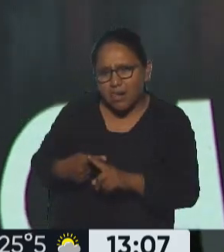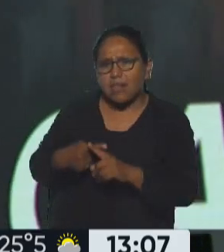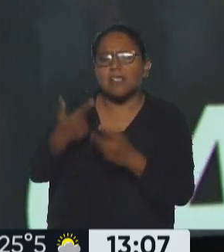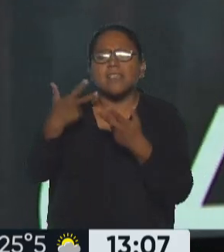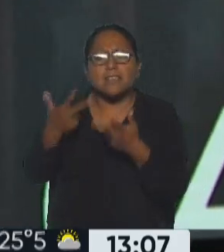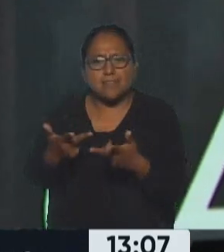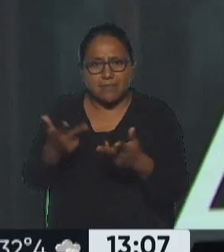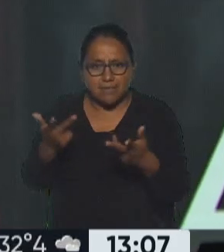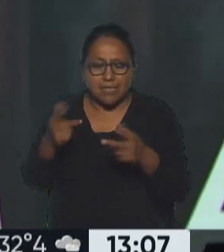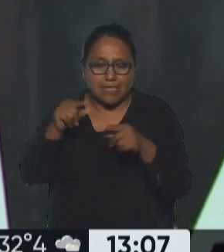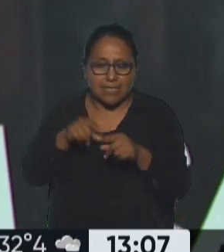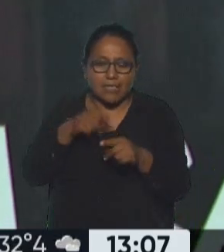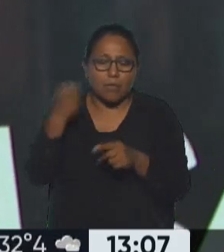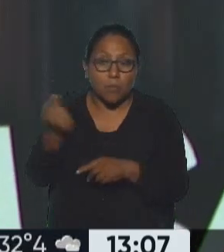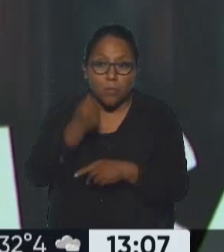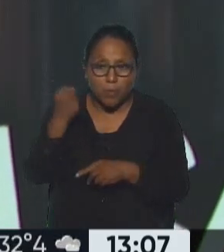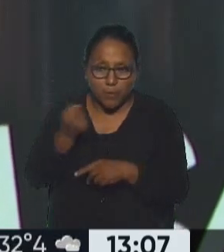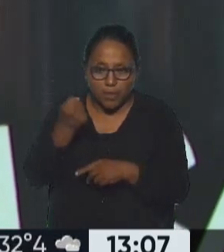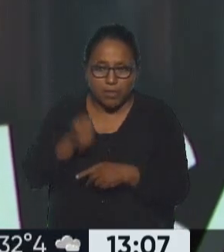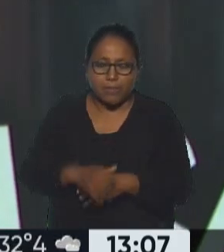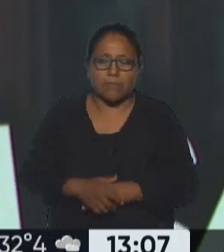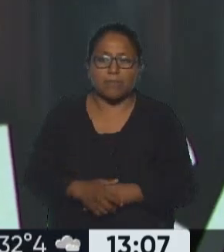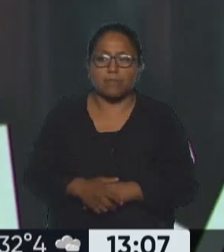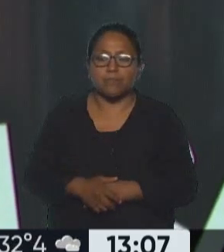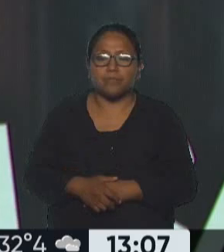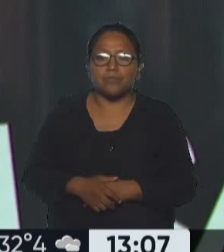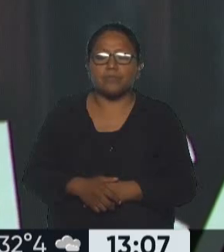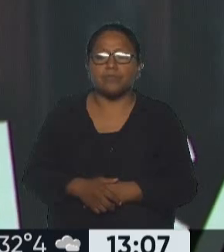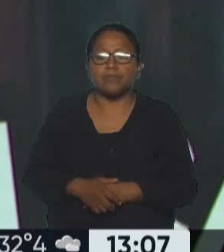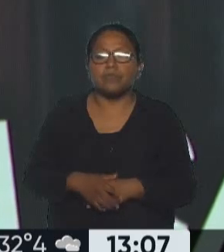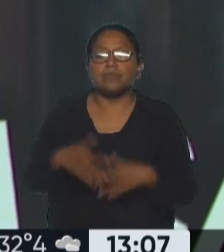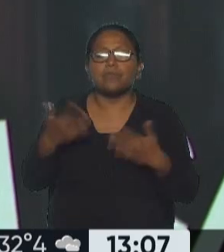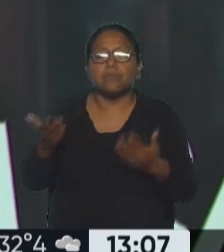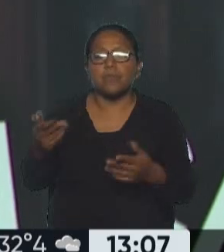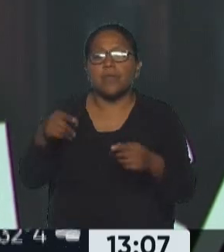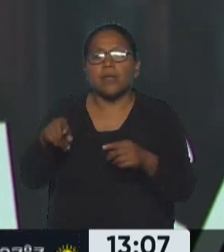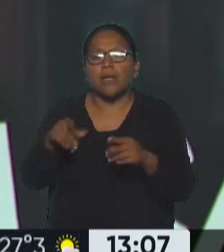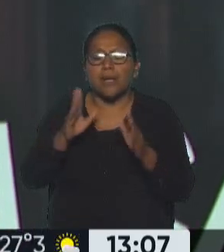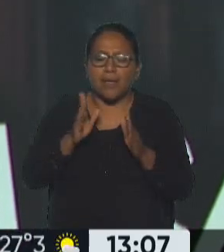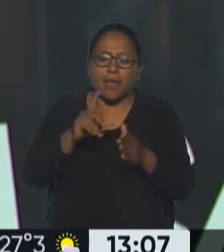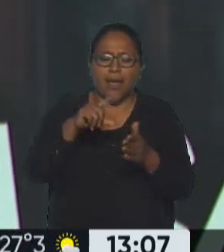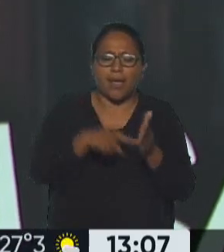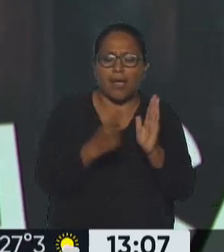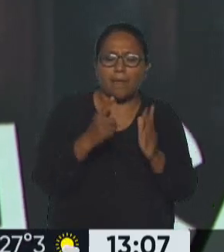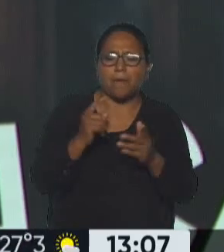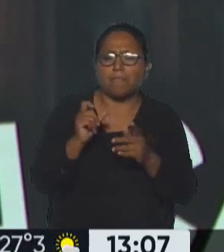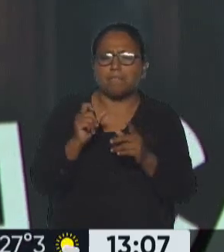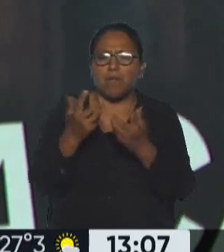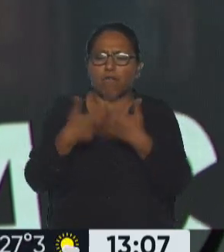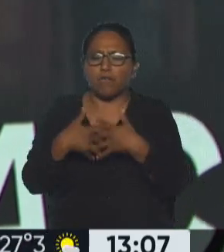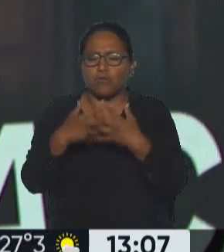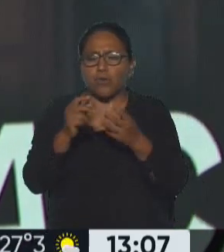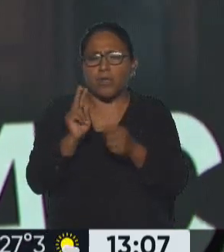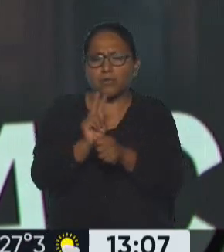dice Y este es el segundo punto importante de la columna haz un cálculo y dice A ver acaba se le dio un traspaso de